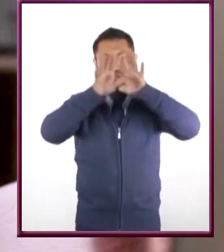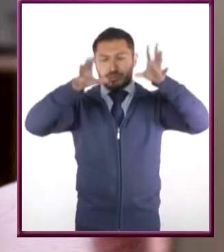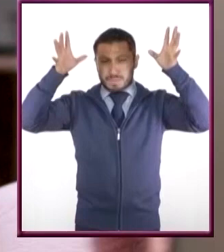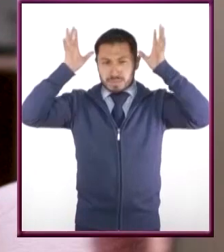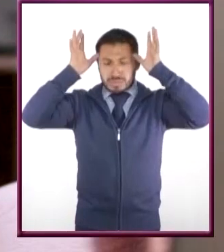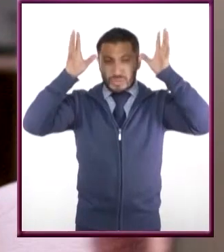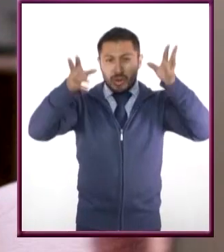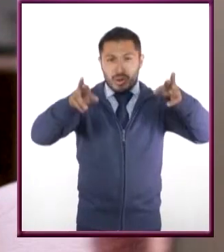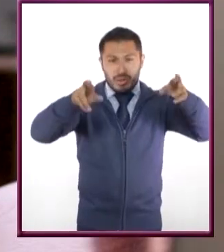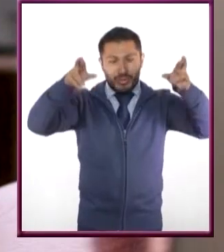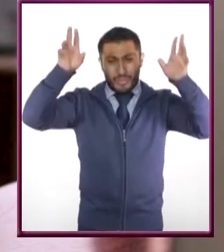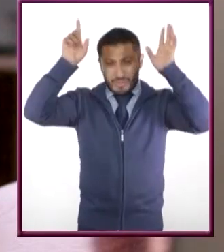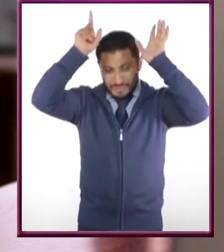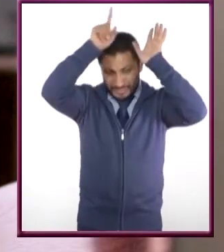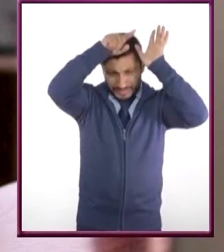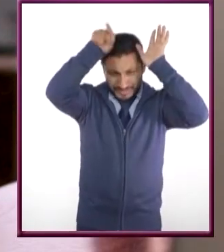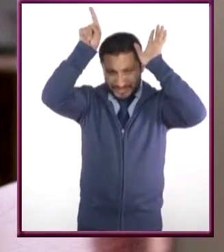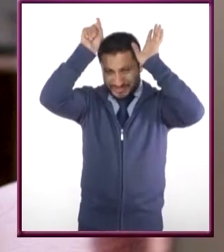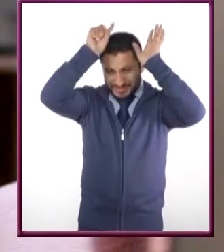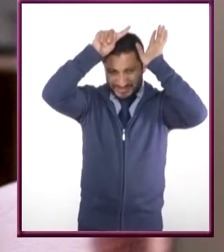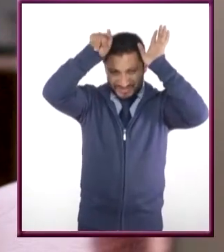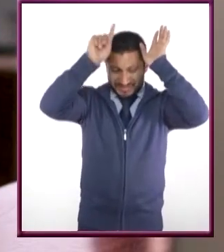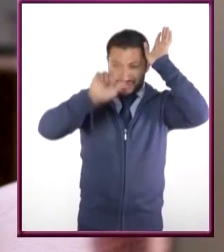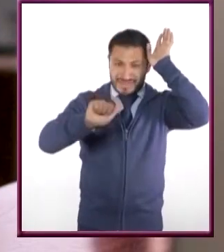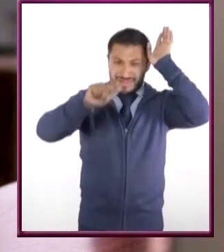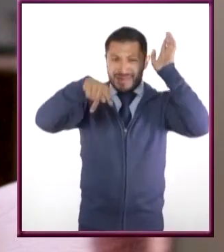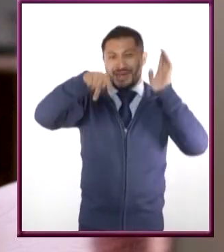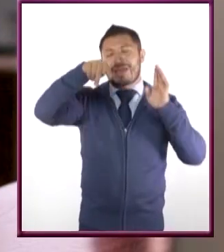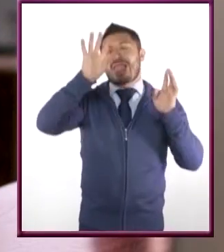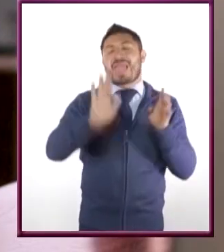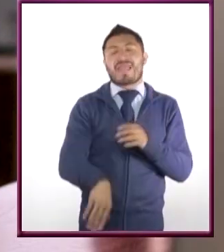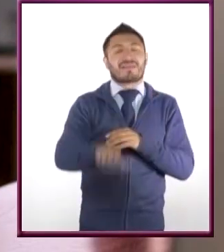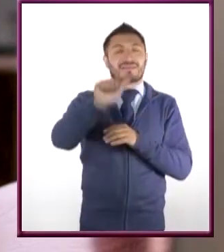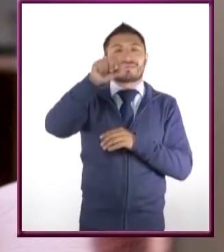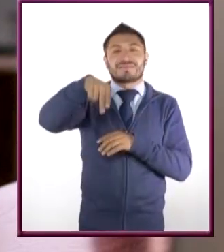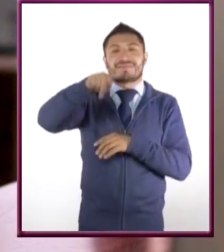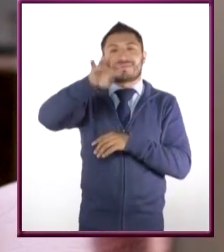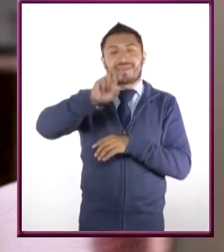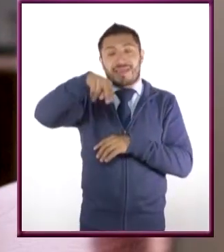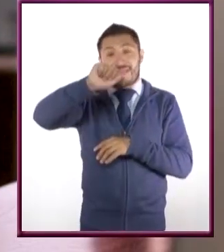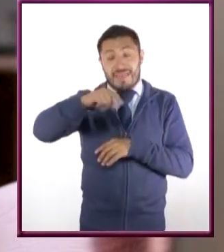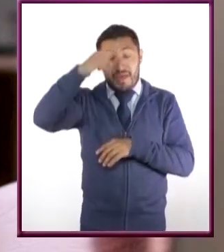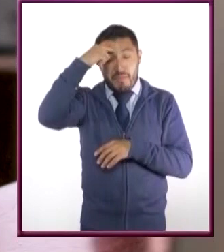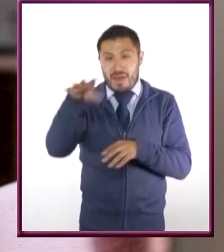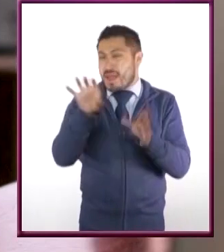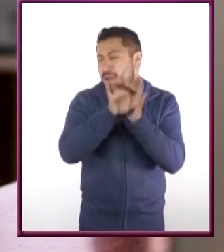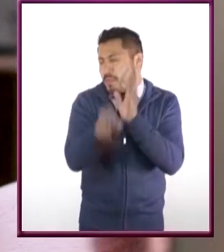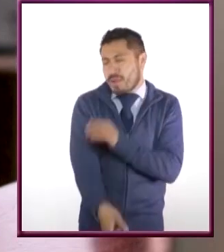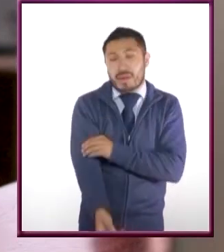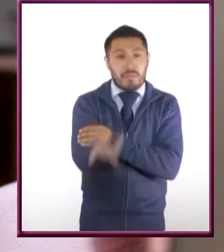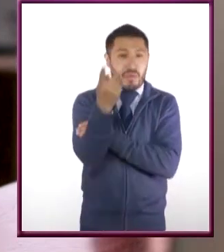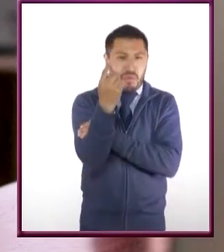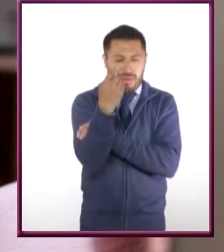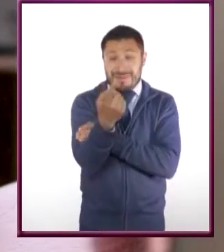fuera una antena de estas que usamos para la recepción de la televisión,